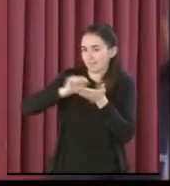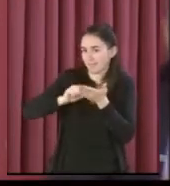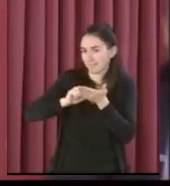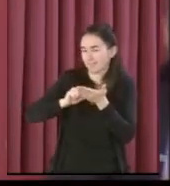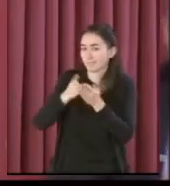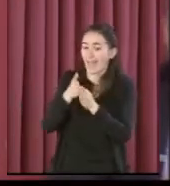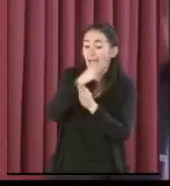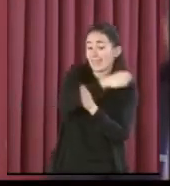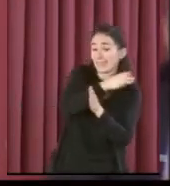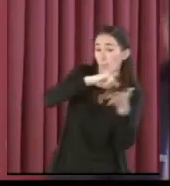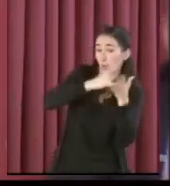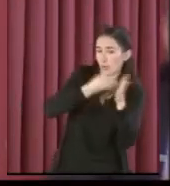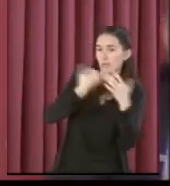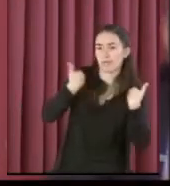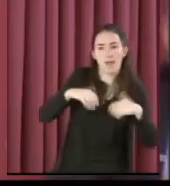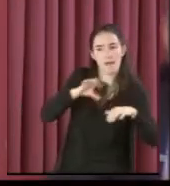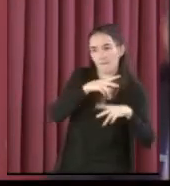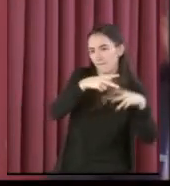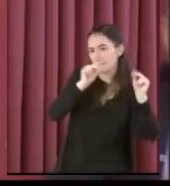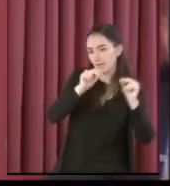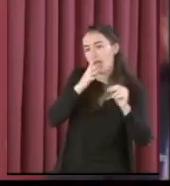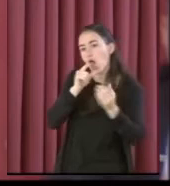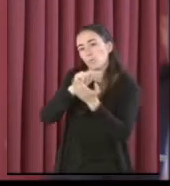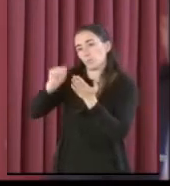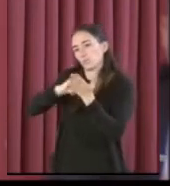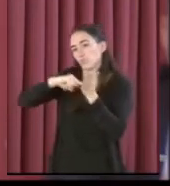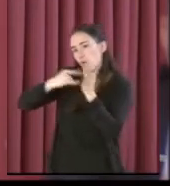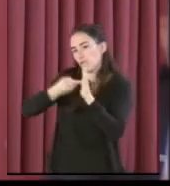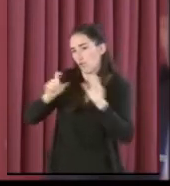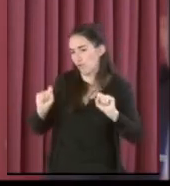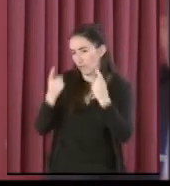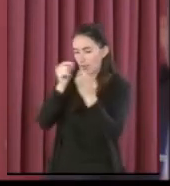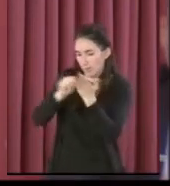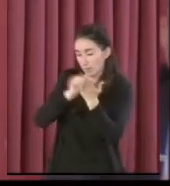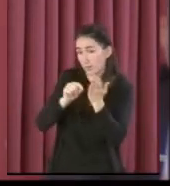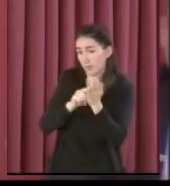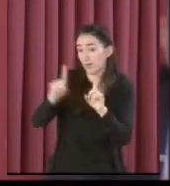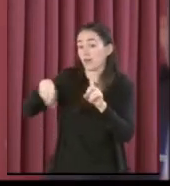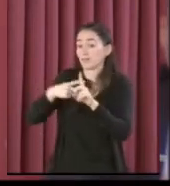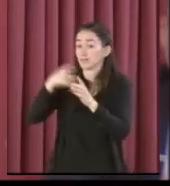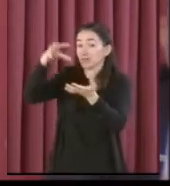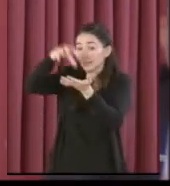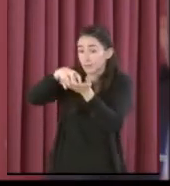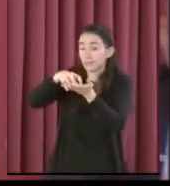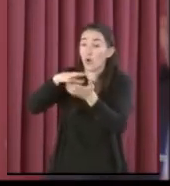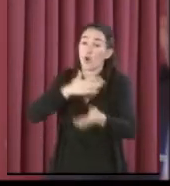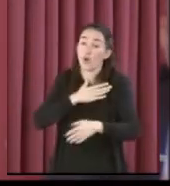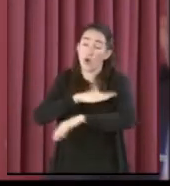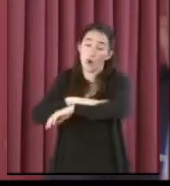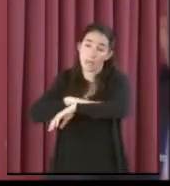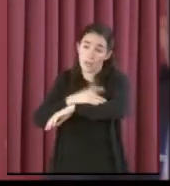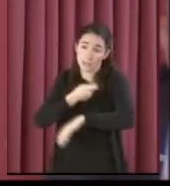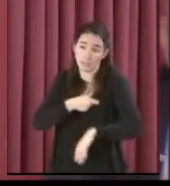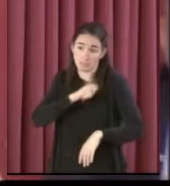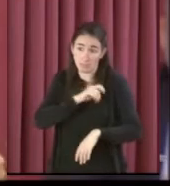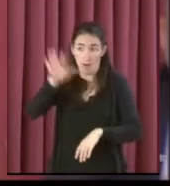ha sido finalizado y las negociaciones para la cesión del inmueble con el Gobierno de España están muy avanzadas,